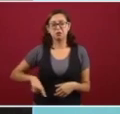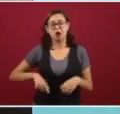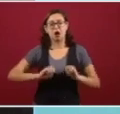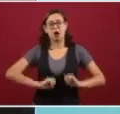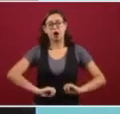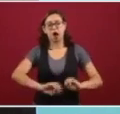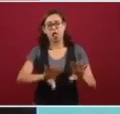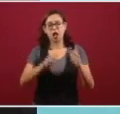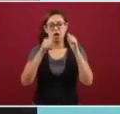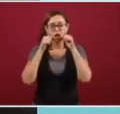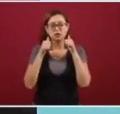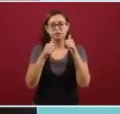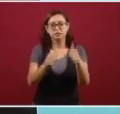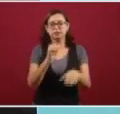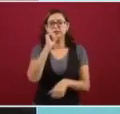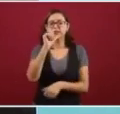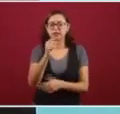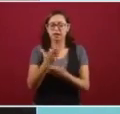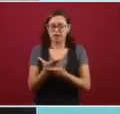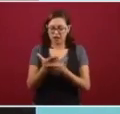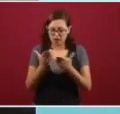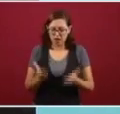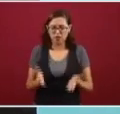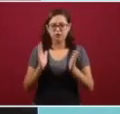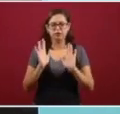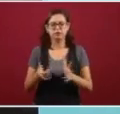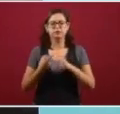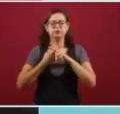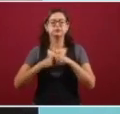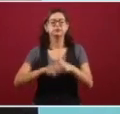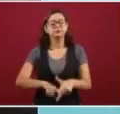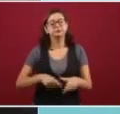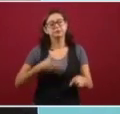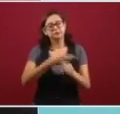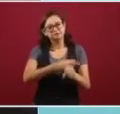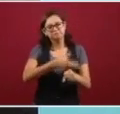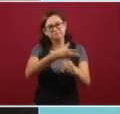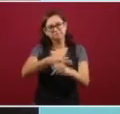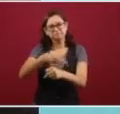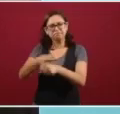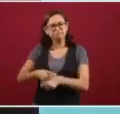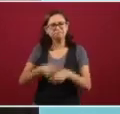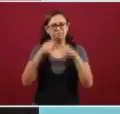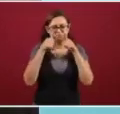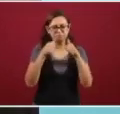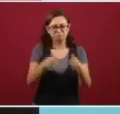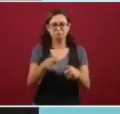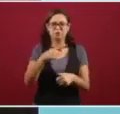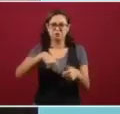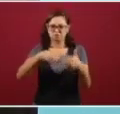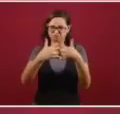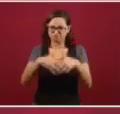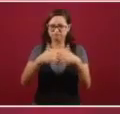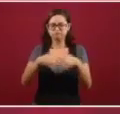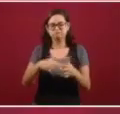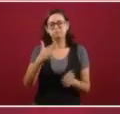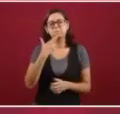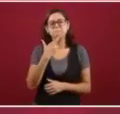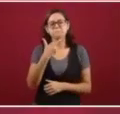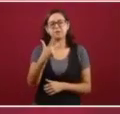se les está dando mantenimiento y están operando a más capacidad.